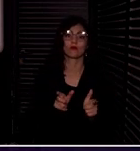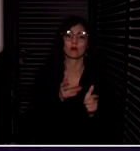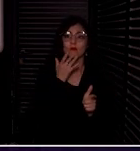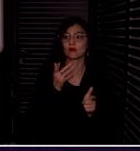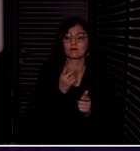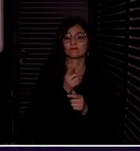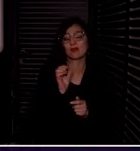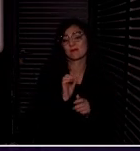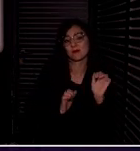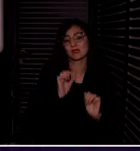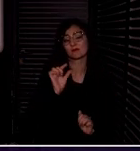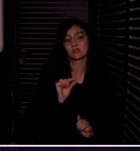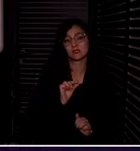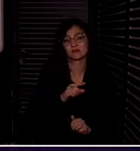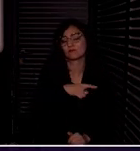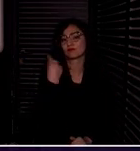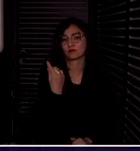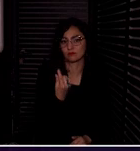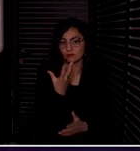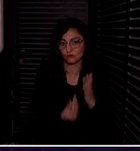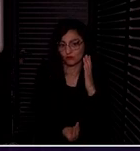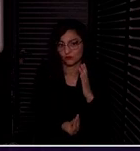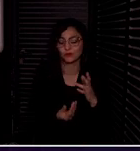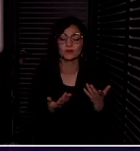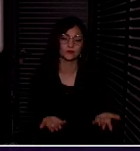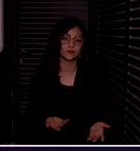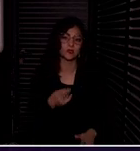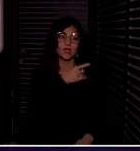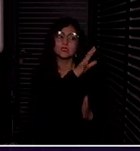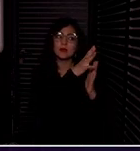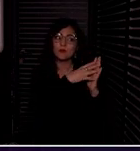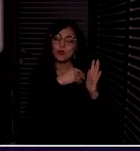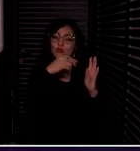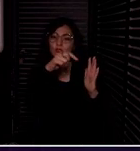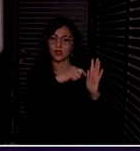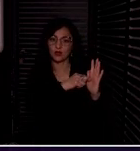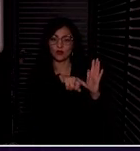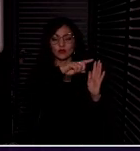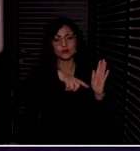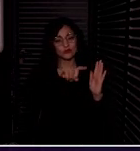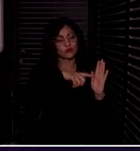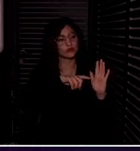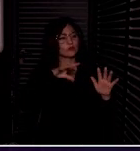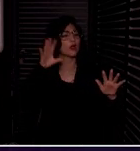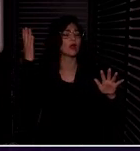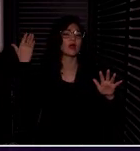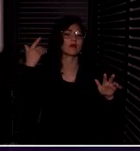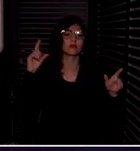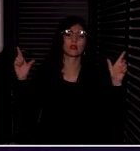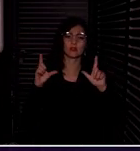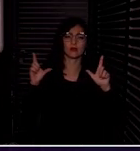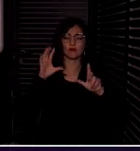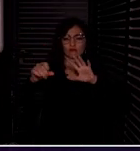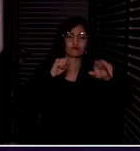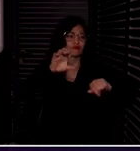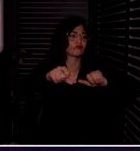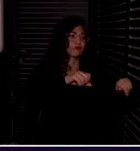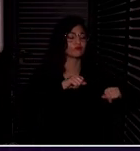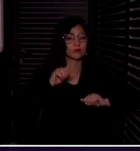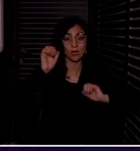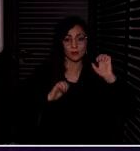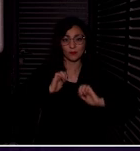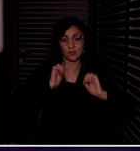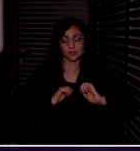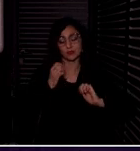sobrevivir. Estas son paradojas. Entonces, claro, en ese modelo hemos pasado del modelo monopolista. Cuando digo monopolio de Estado, no estamos hablando solo de la